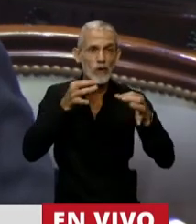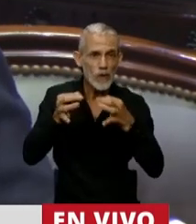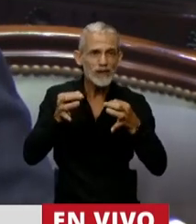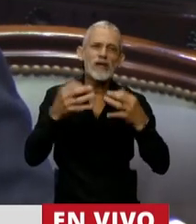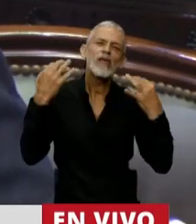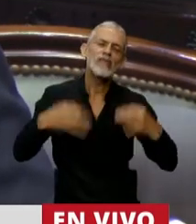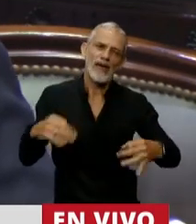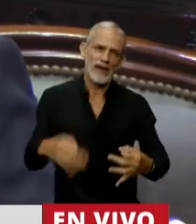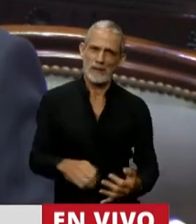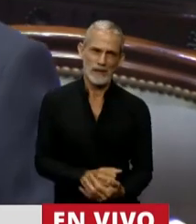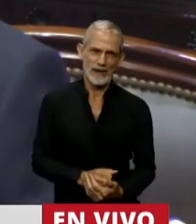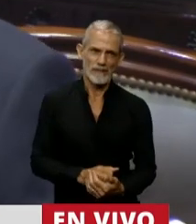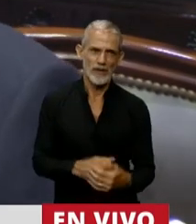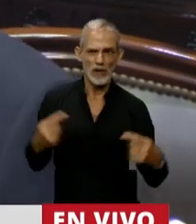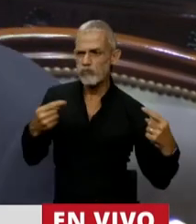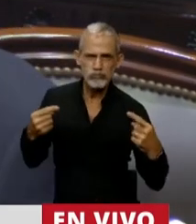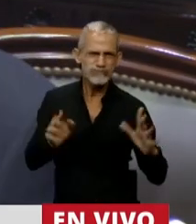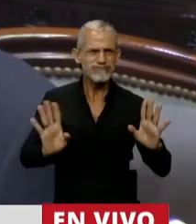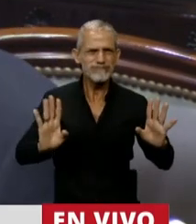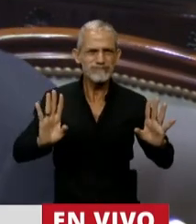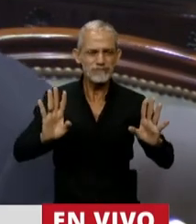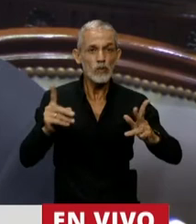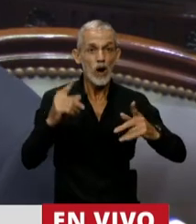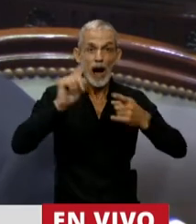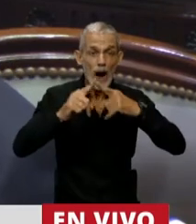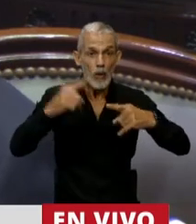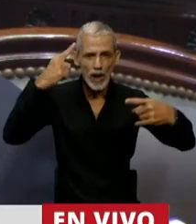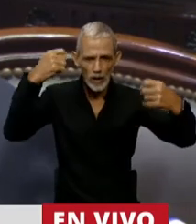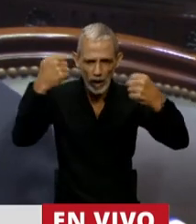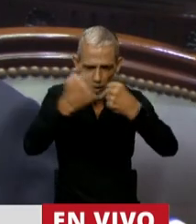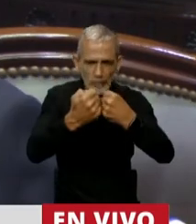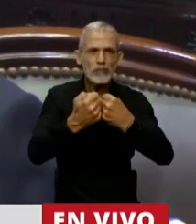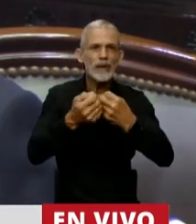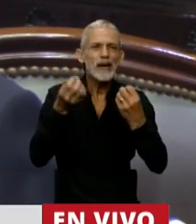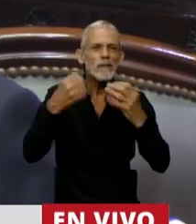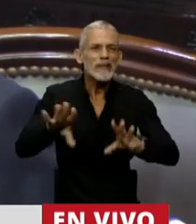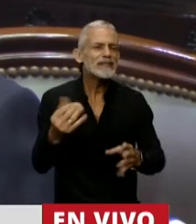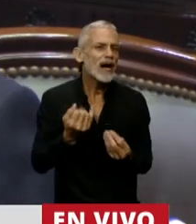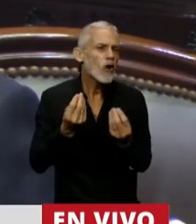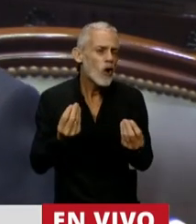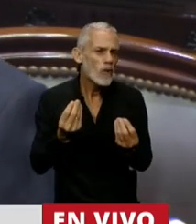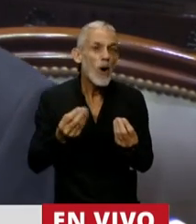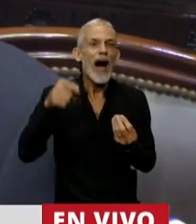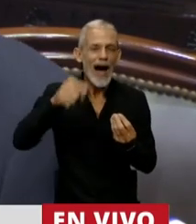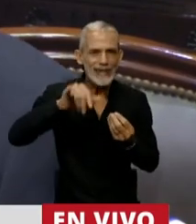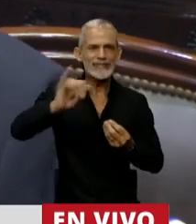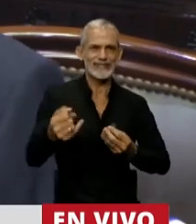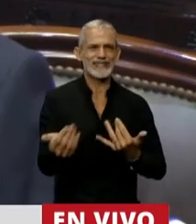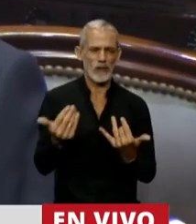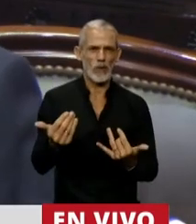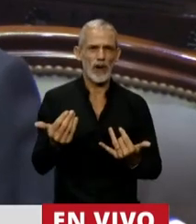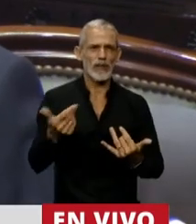de fondo donde podamos acordar de donde partimos donde podamos